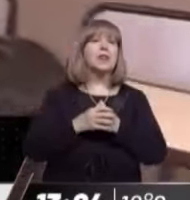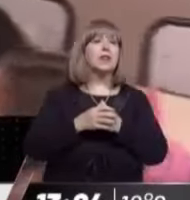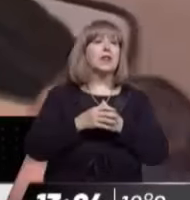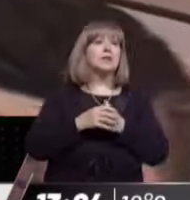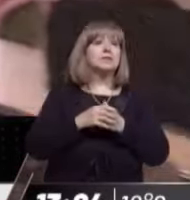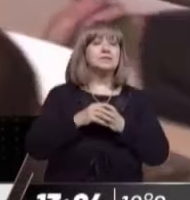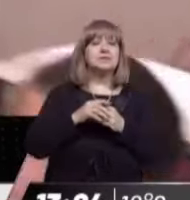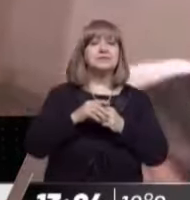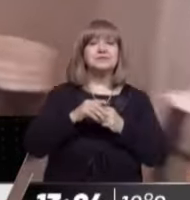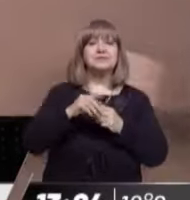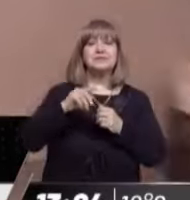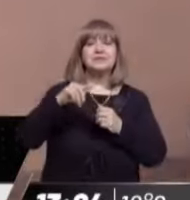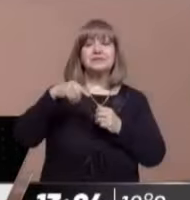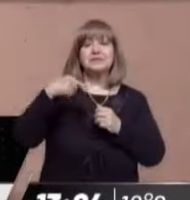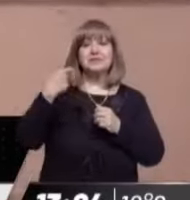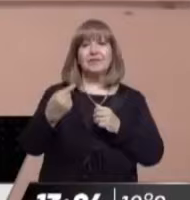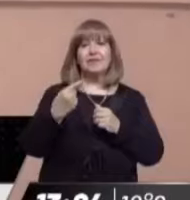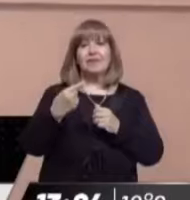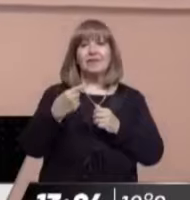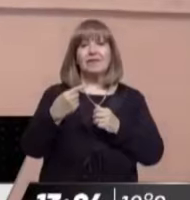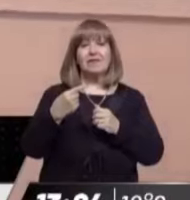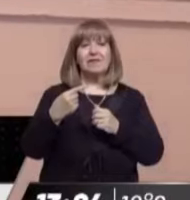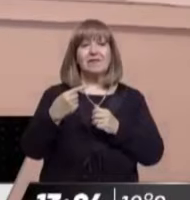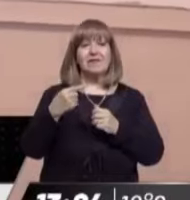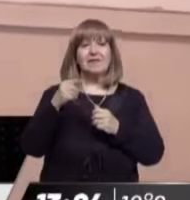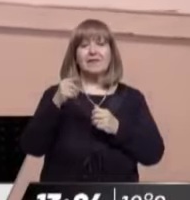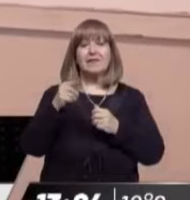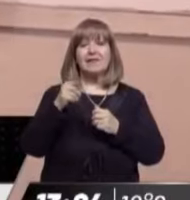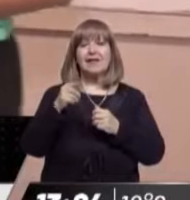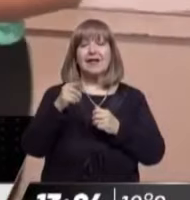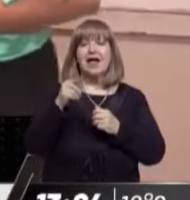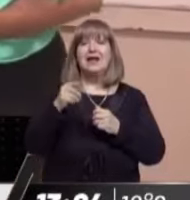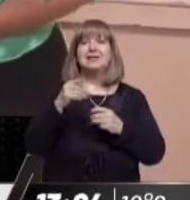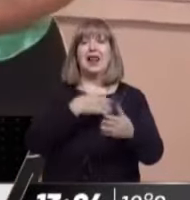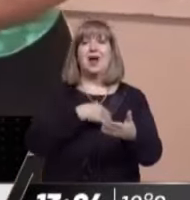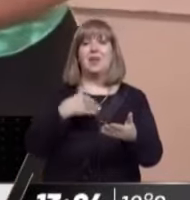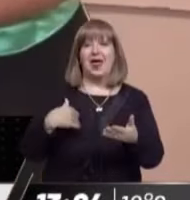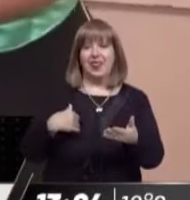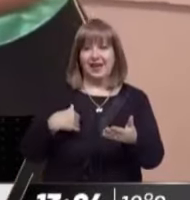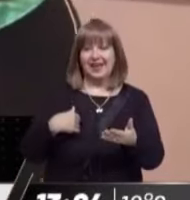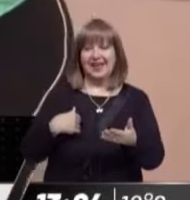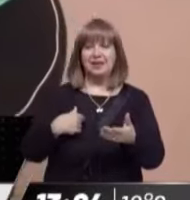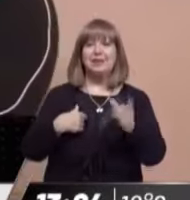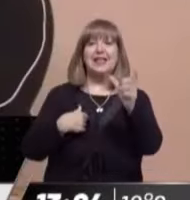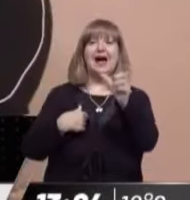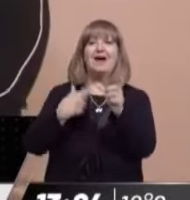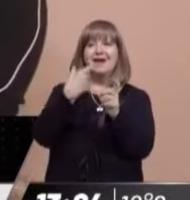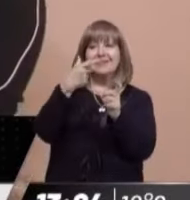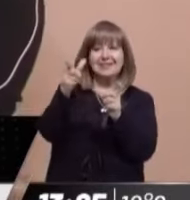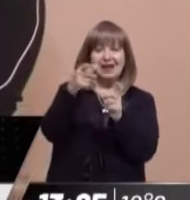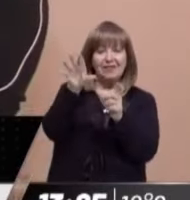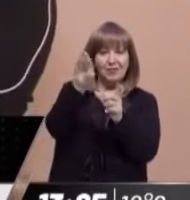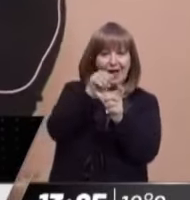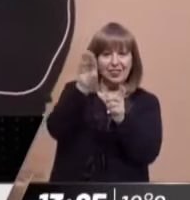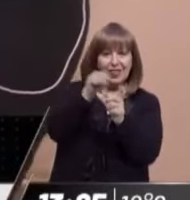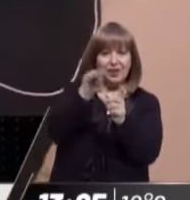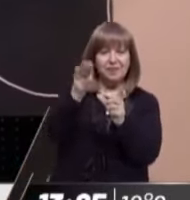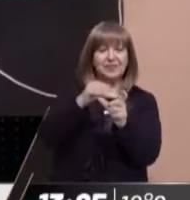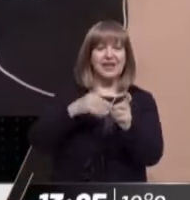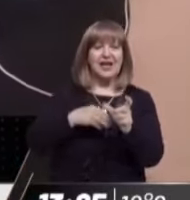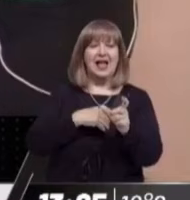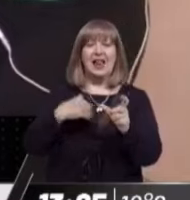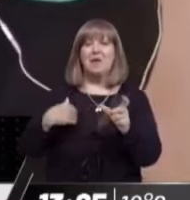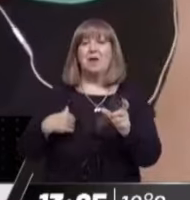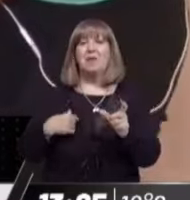acá atrás hay alguien que está con el celular grabando todo, la emoción que debe tener, que es la mamá. Hola. Hola, ¿qué tal? ¿Qué tal? Sí, la verdad que estoy muy